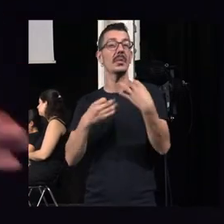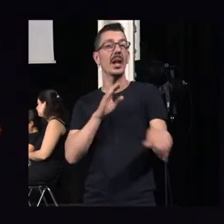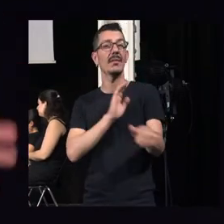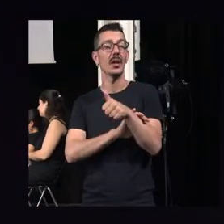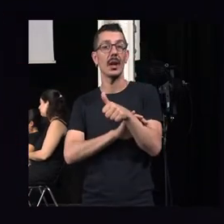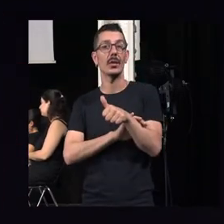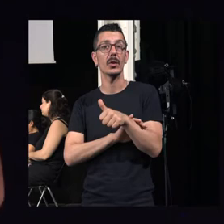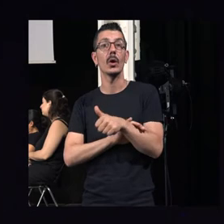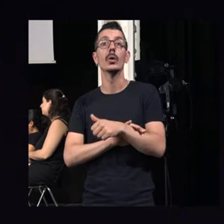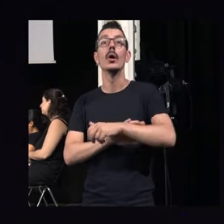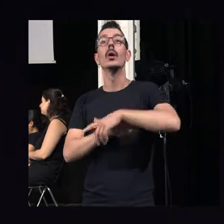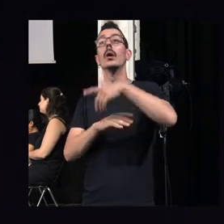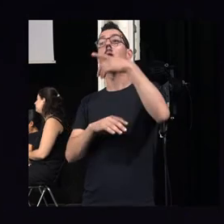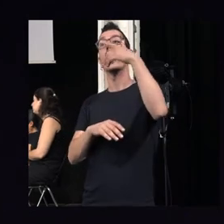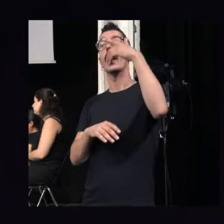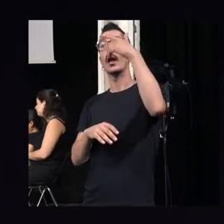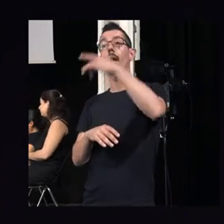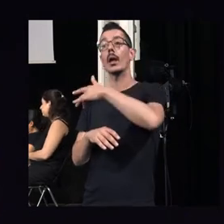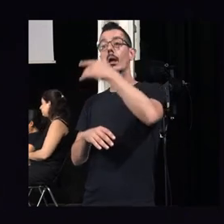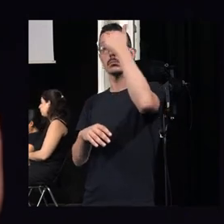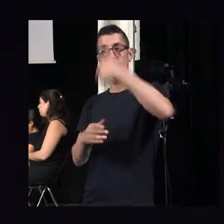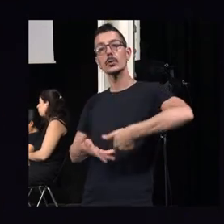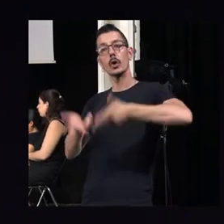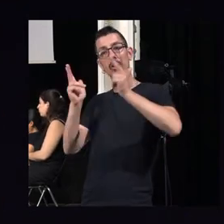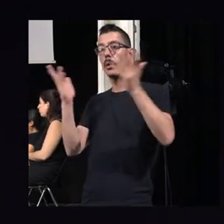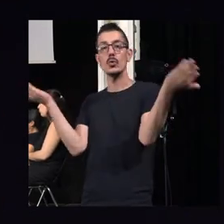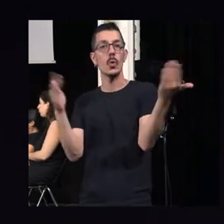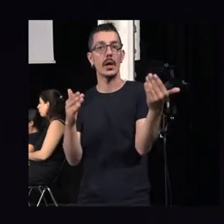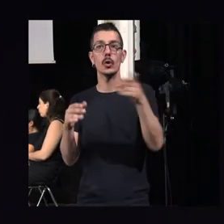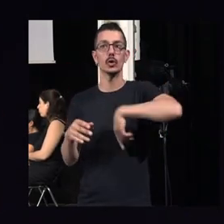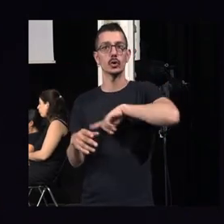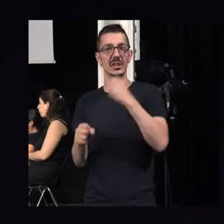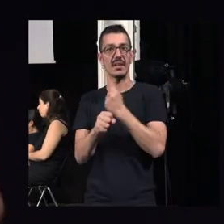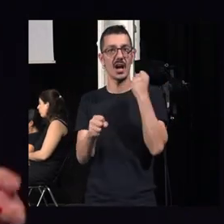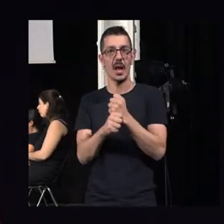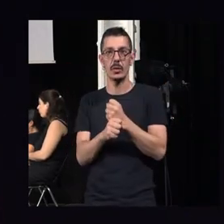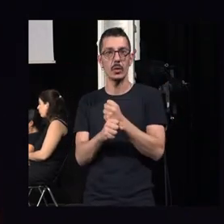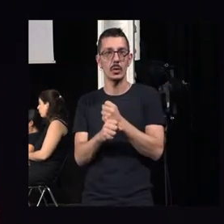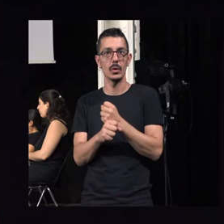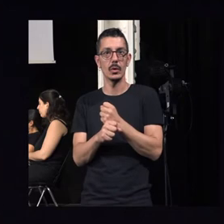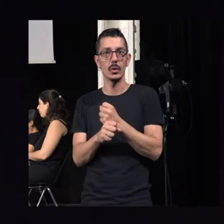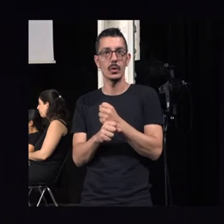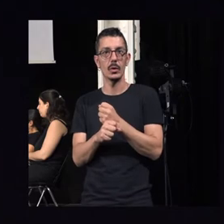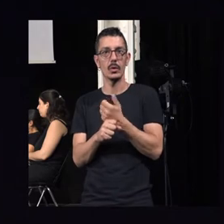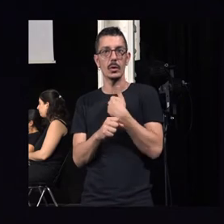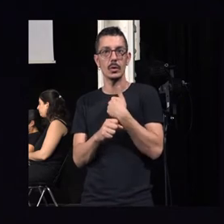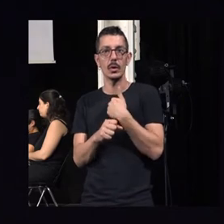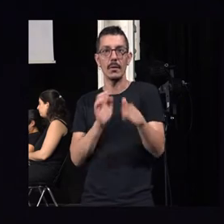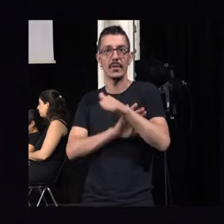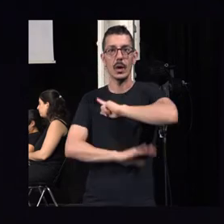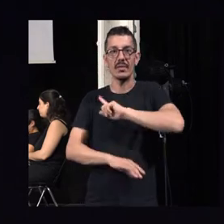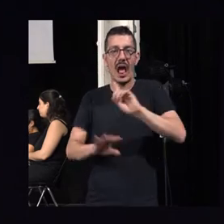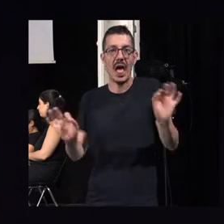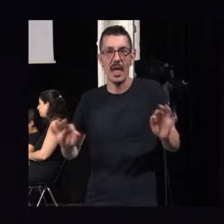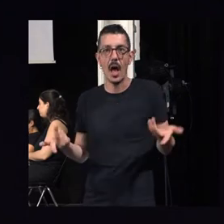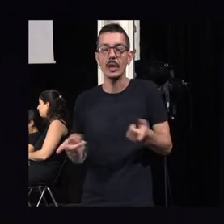es sin consentimiento. Cuando nosotros estamos trabajando, hay un consentimiento y hay un trato entre adultos.